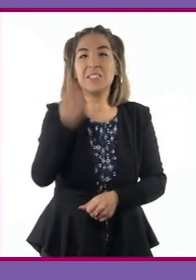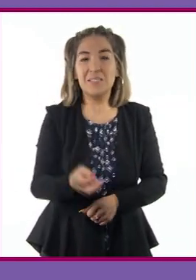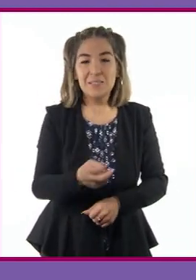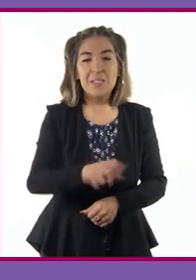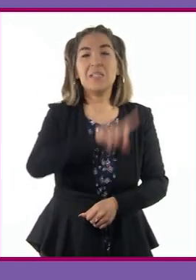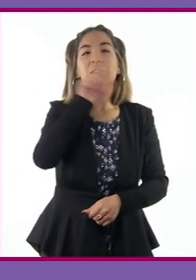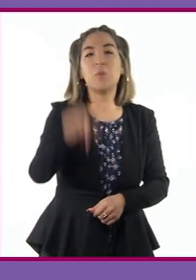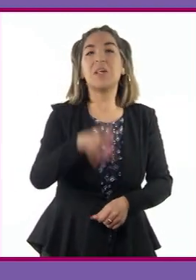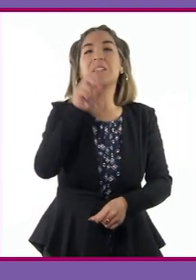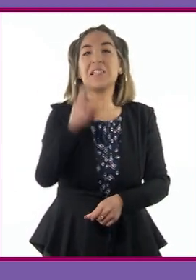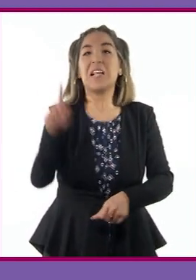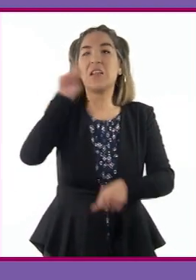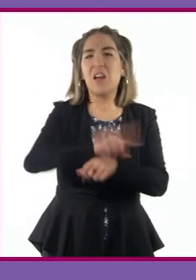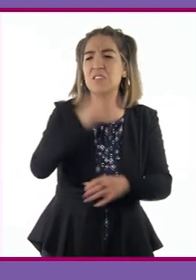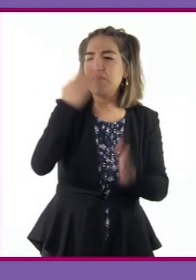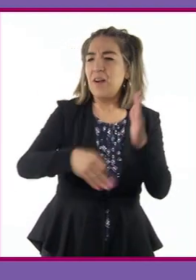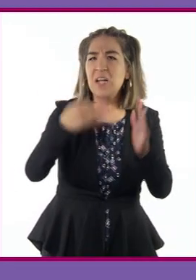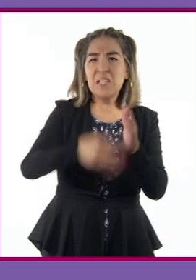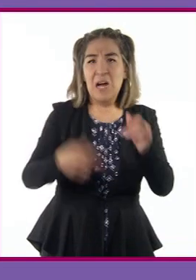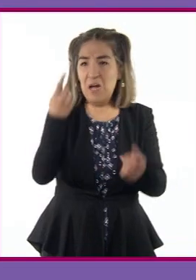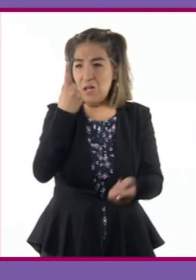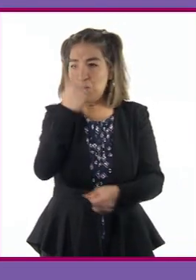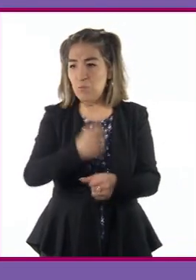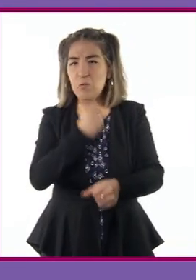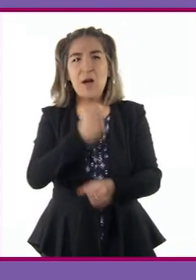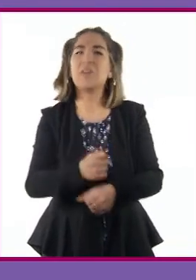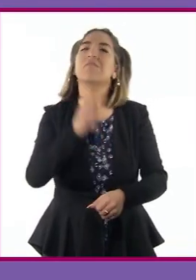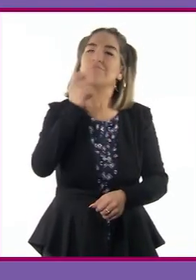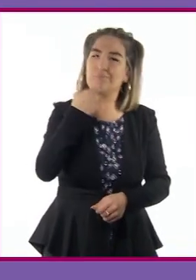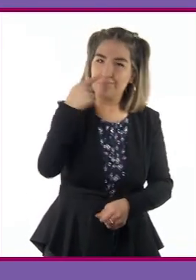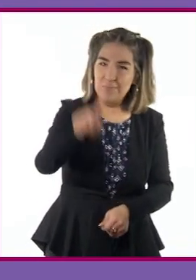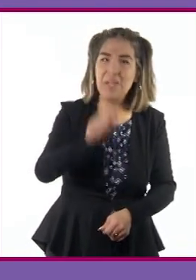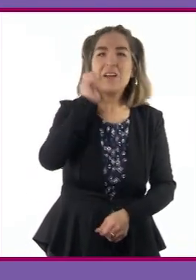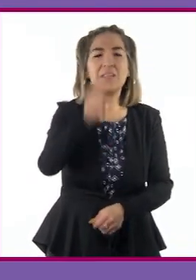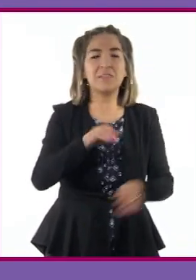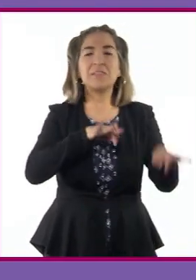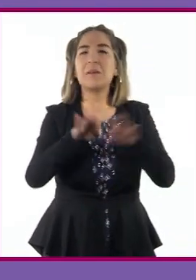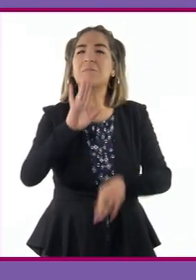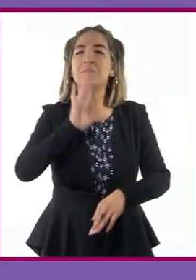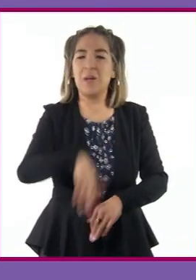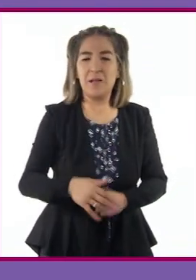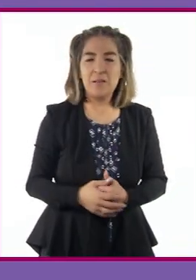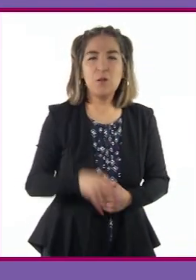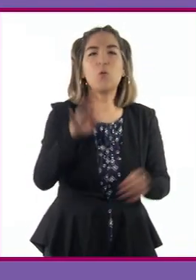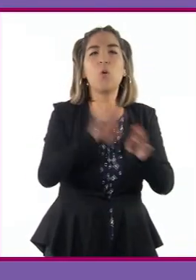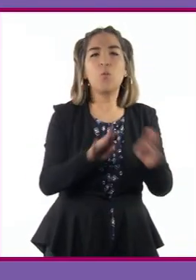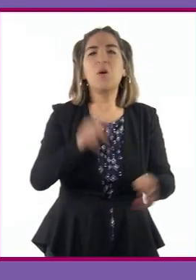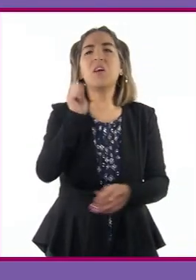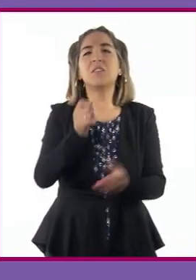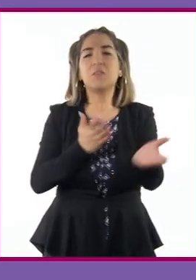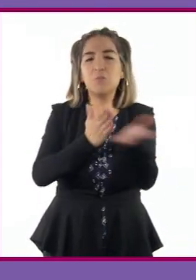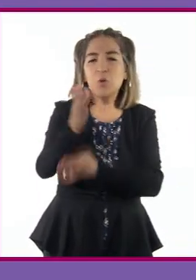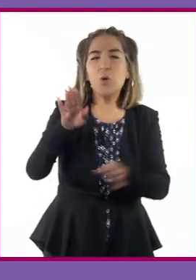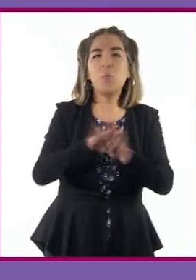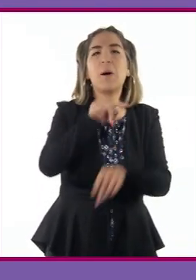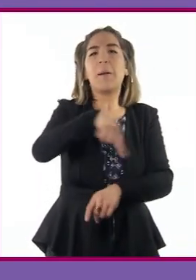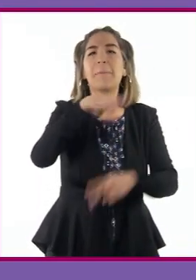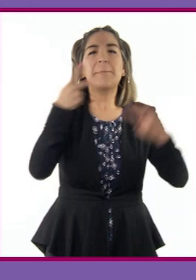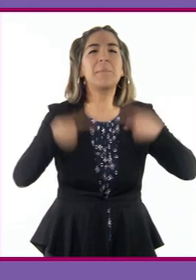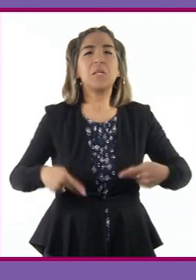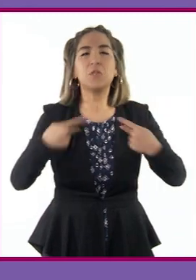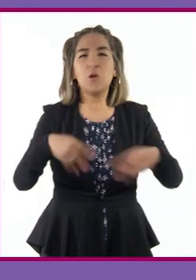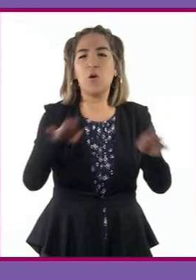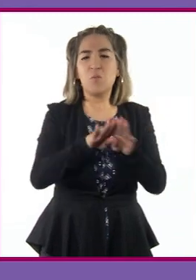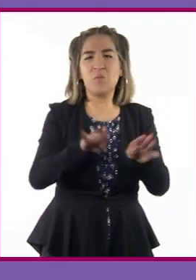30 discontinuos en un año, ejercer otro cargo incompatible, e intervenir en el nombramiento de una